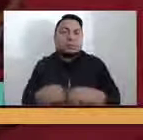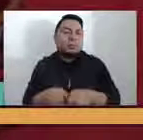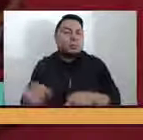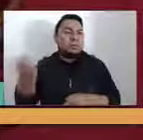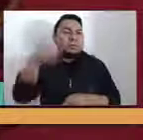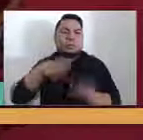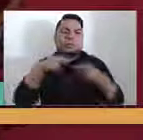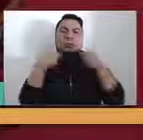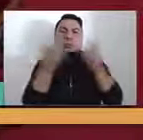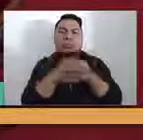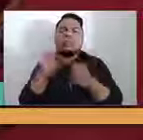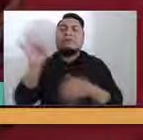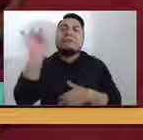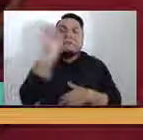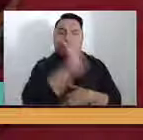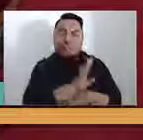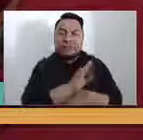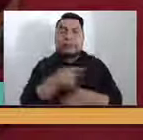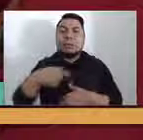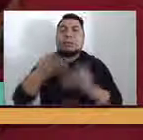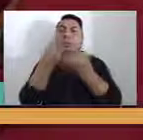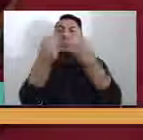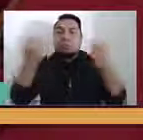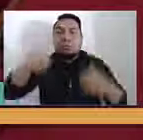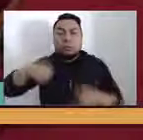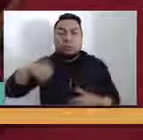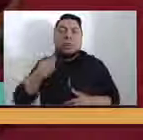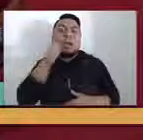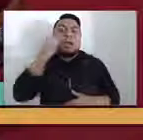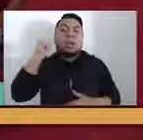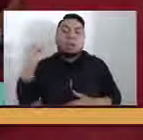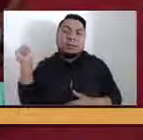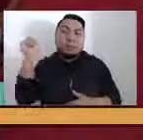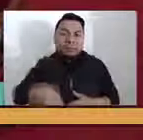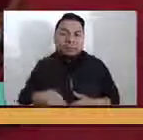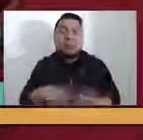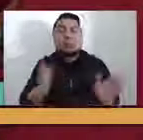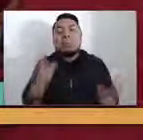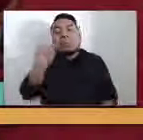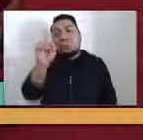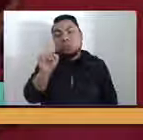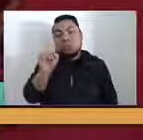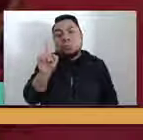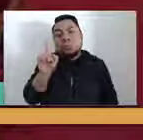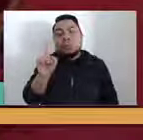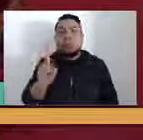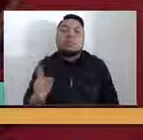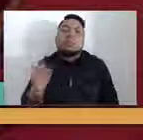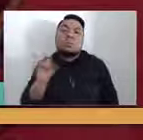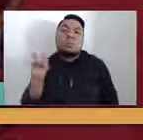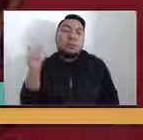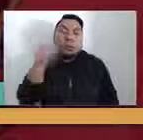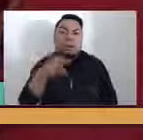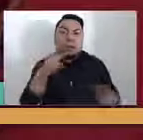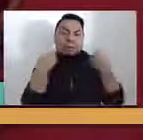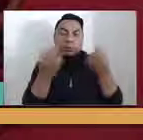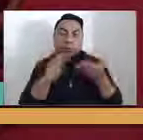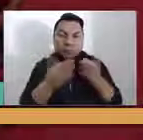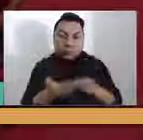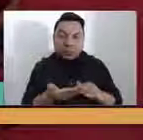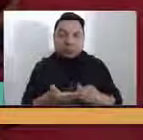las mancomunidades. Varios de los alcaldes que vinieron ayer, o por lo menos uno de ellos, no ha ido a las reuniones de la